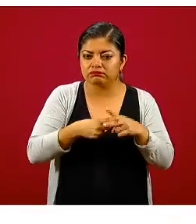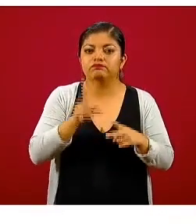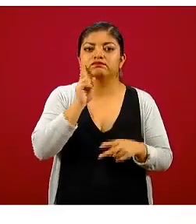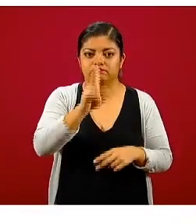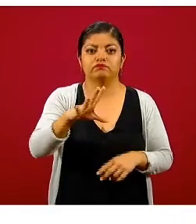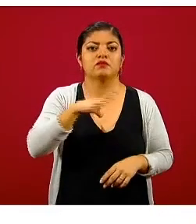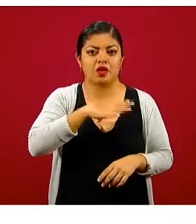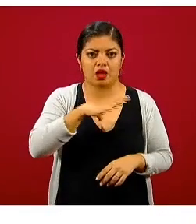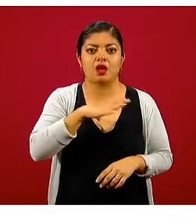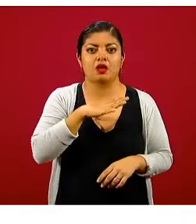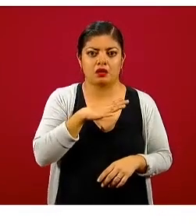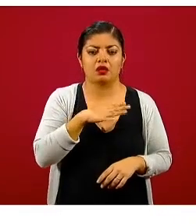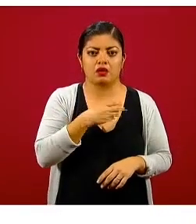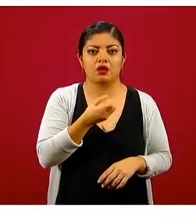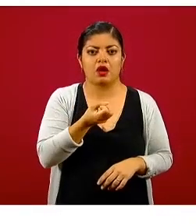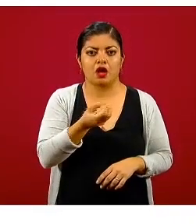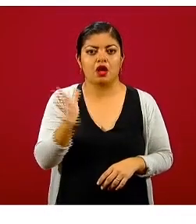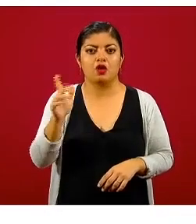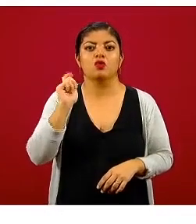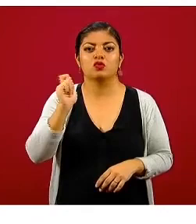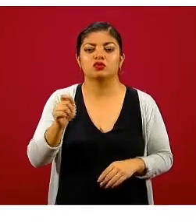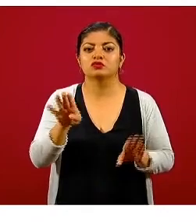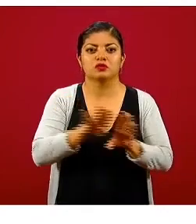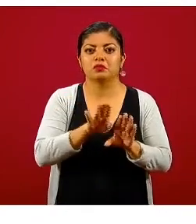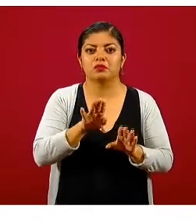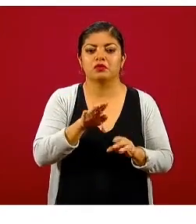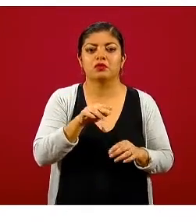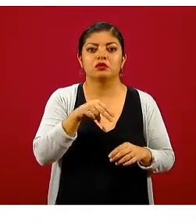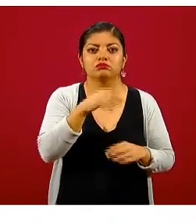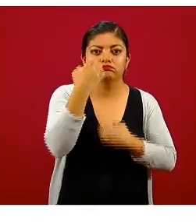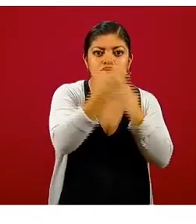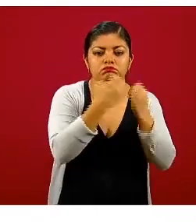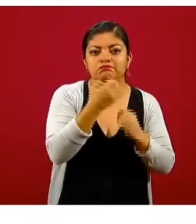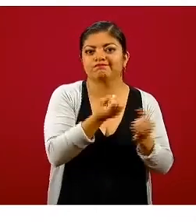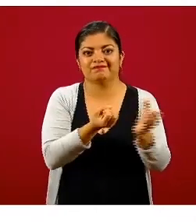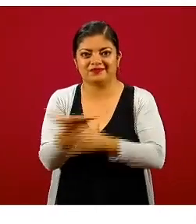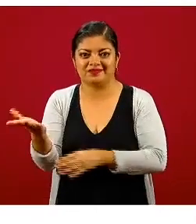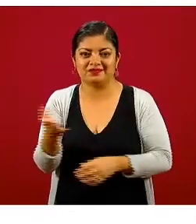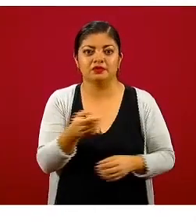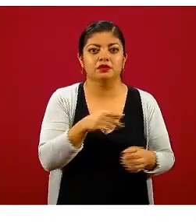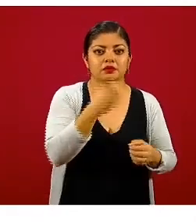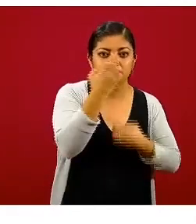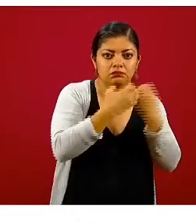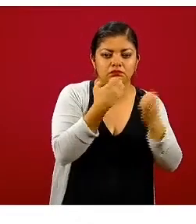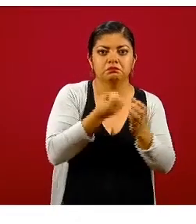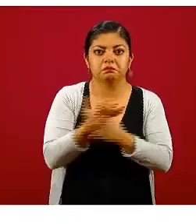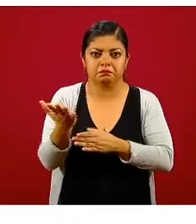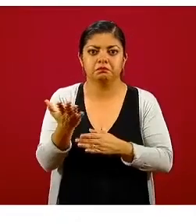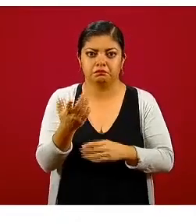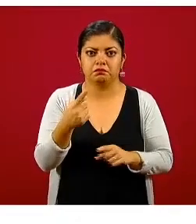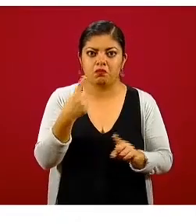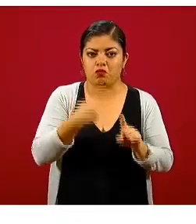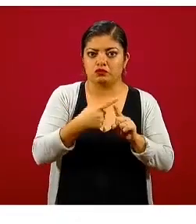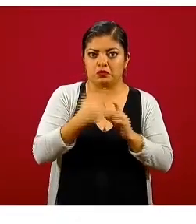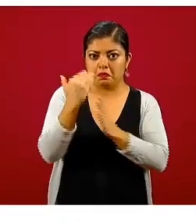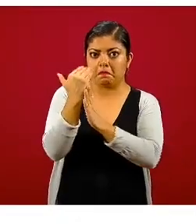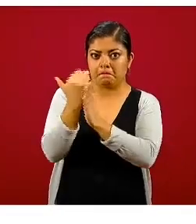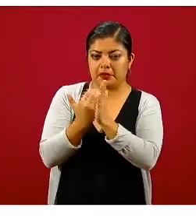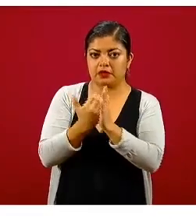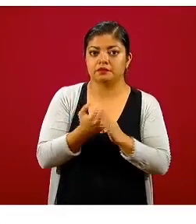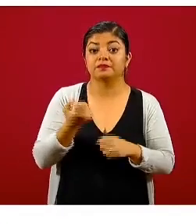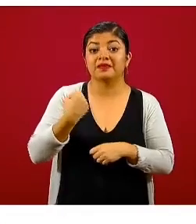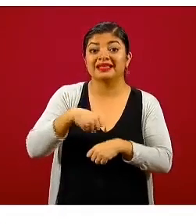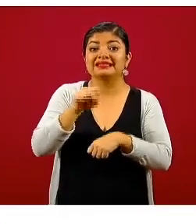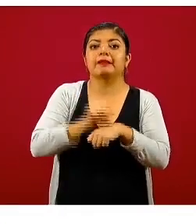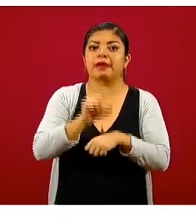cómo también en los casos ambulatorios ese porcentaje de positividad es menor. La semana 21 todavía está